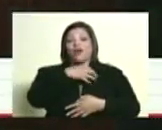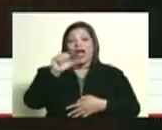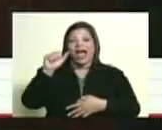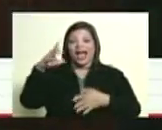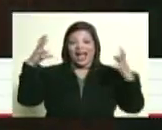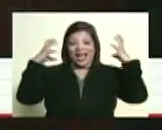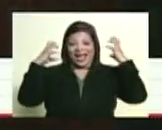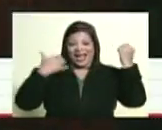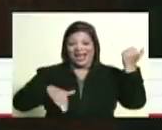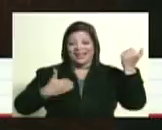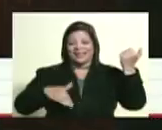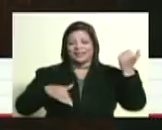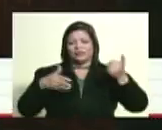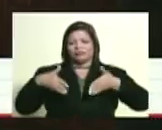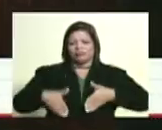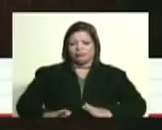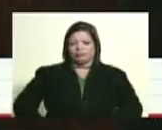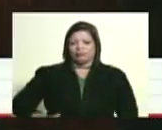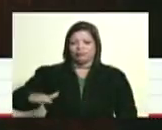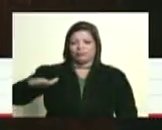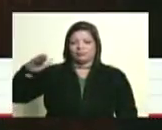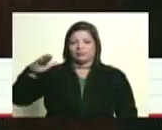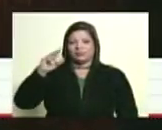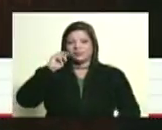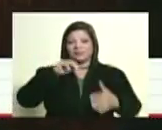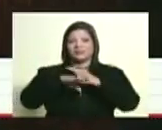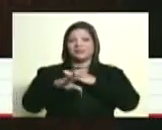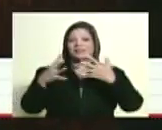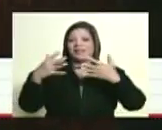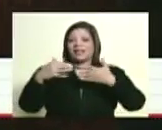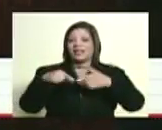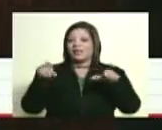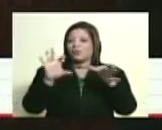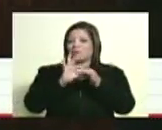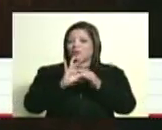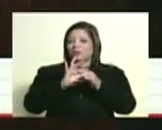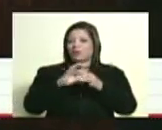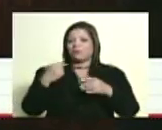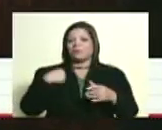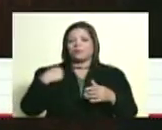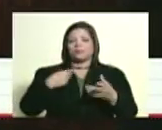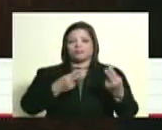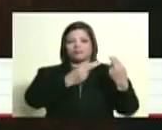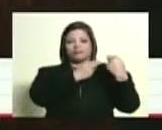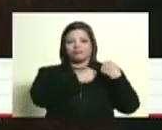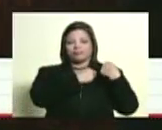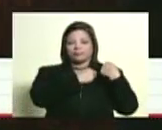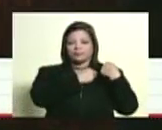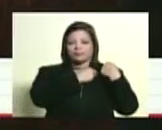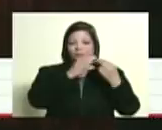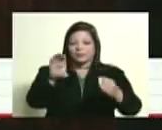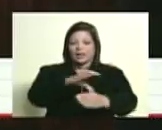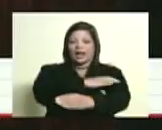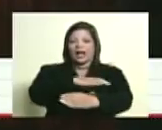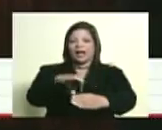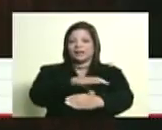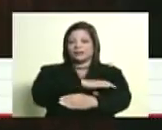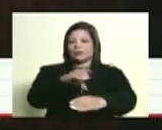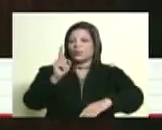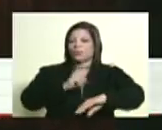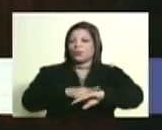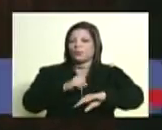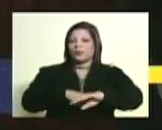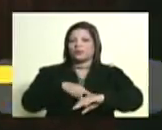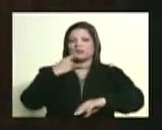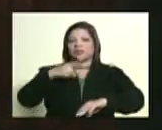esa, digamos, etapa bisagra, digámoslo así. A mí me tocó asumirme dentro de la canción en un momento que se